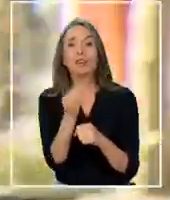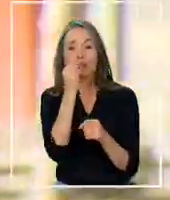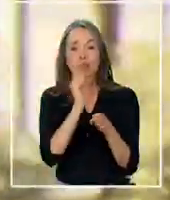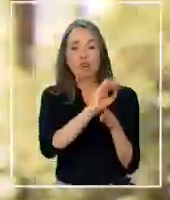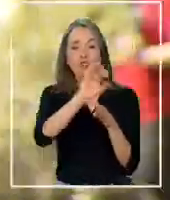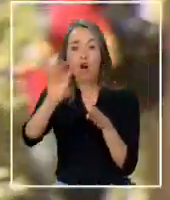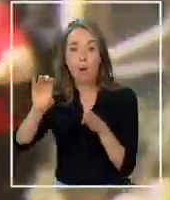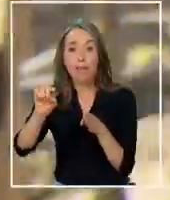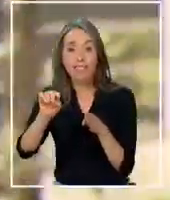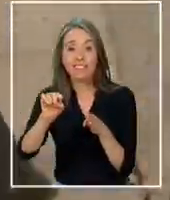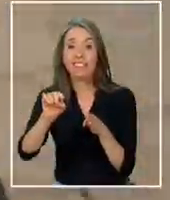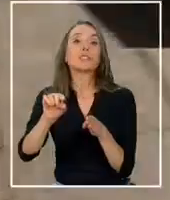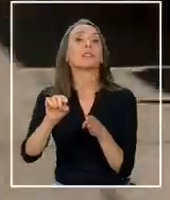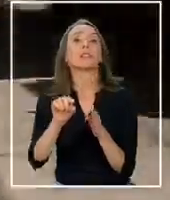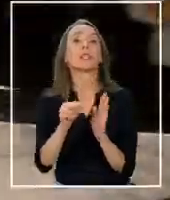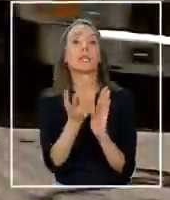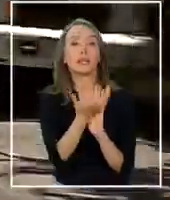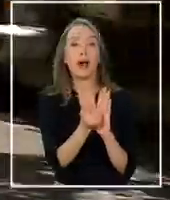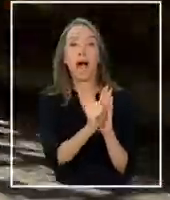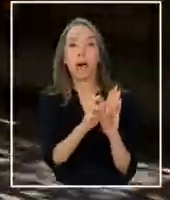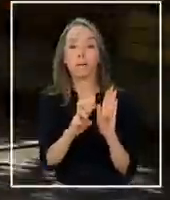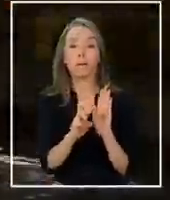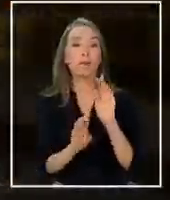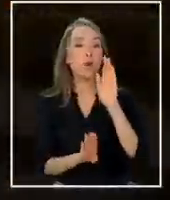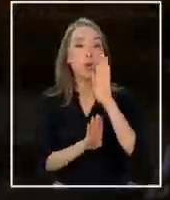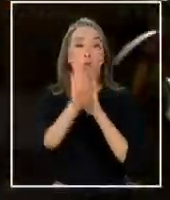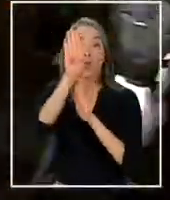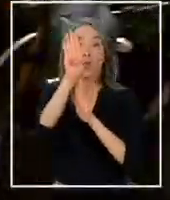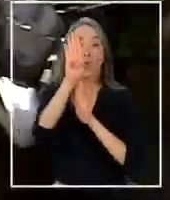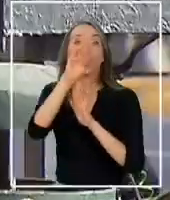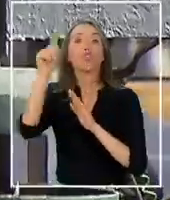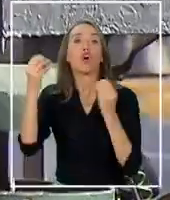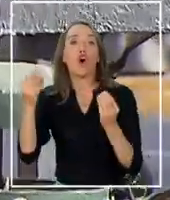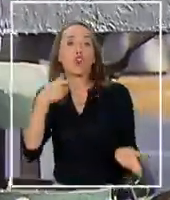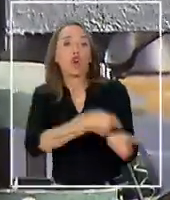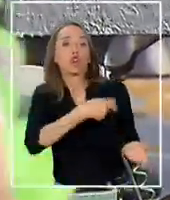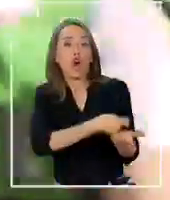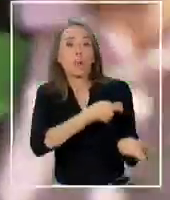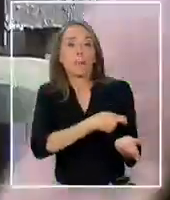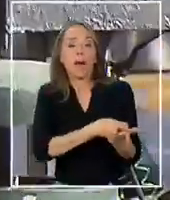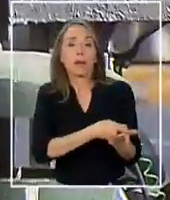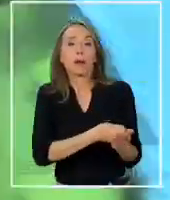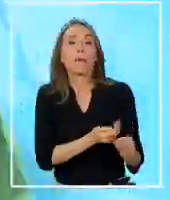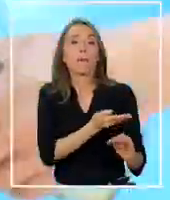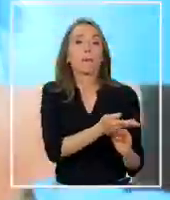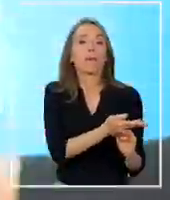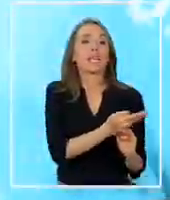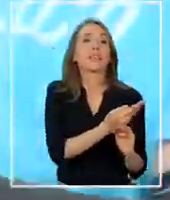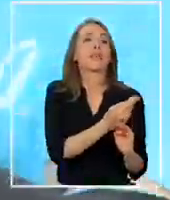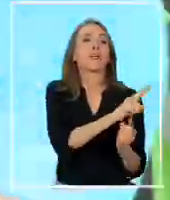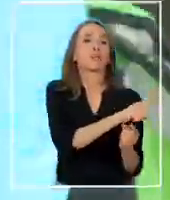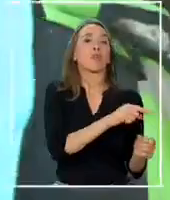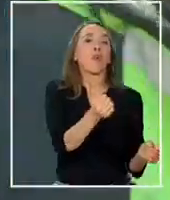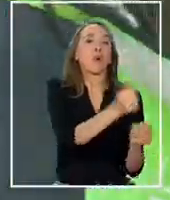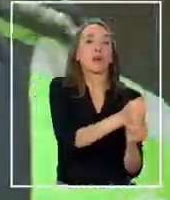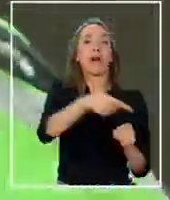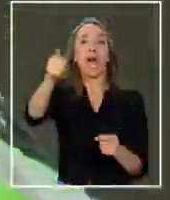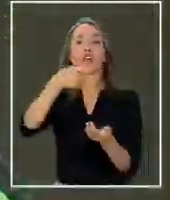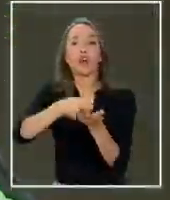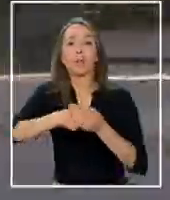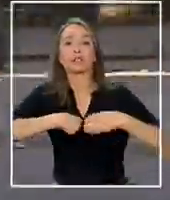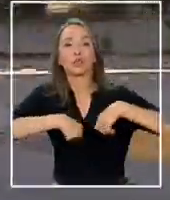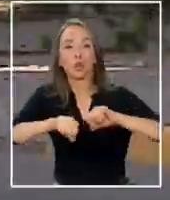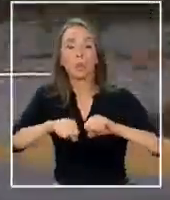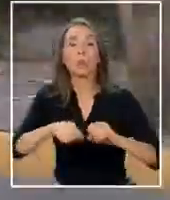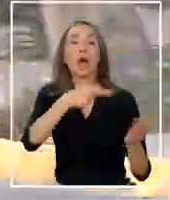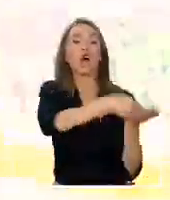delivery alcanzaban pics históricos, planteándose como una gran alternativa para los pedidos de supermercado, farmacia o